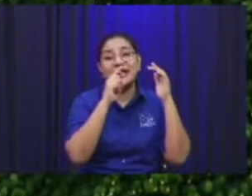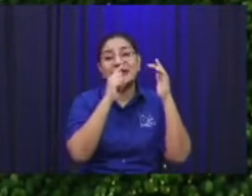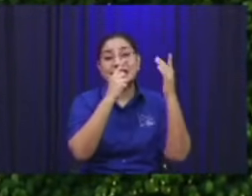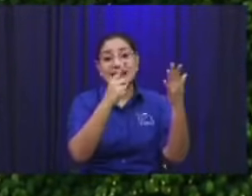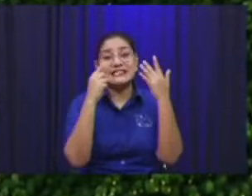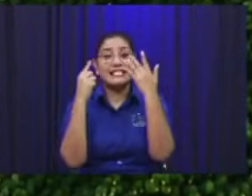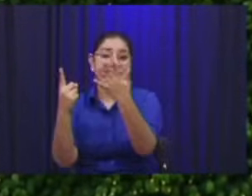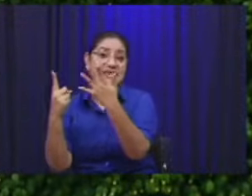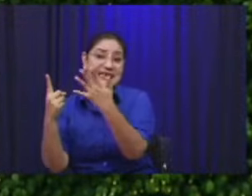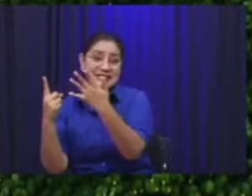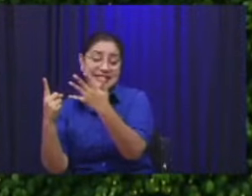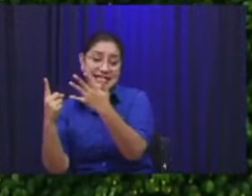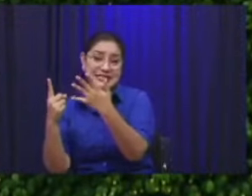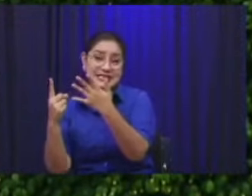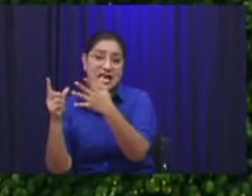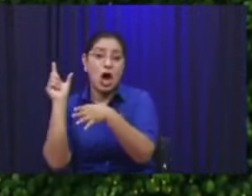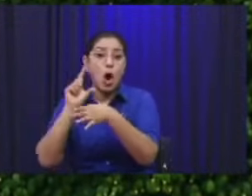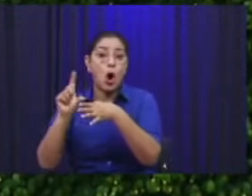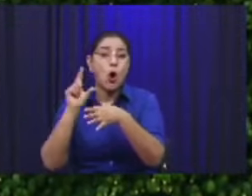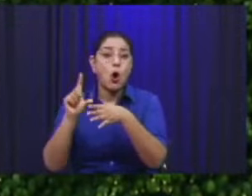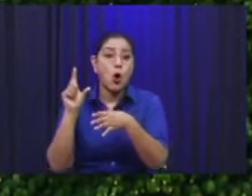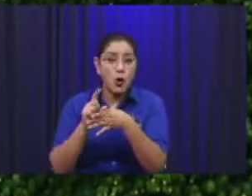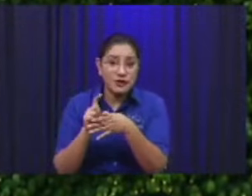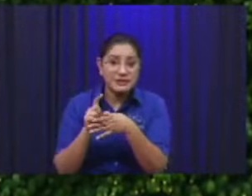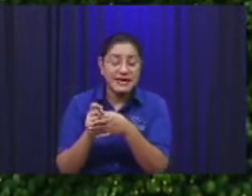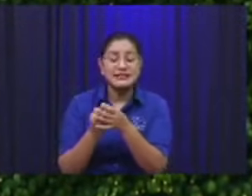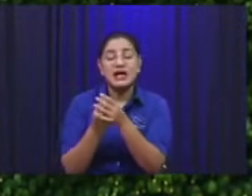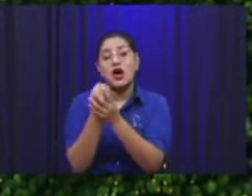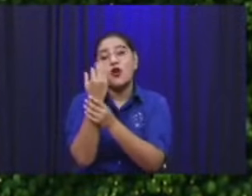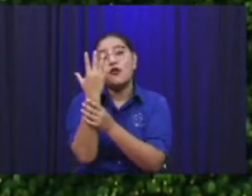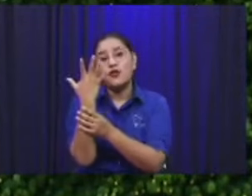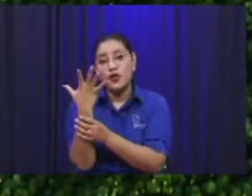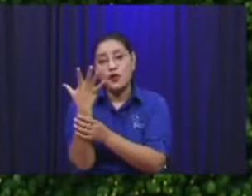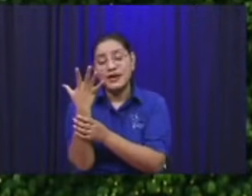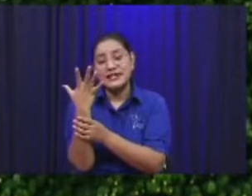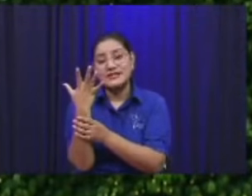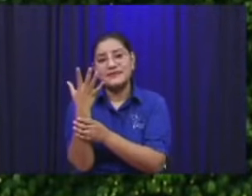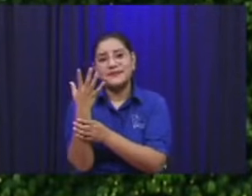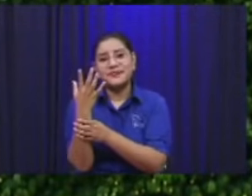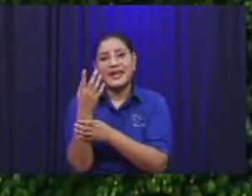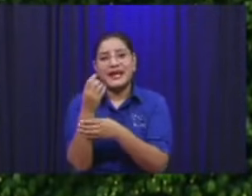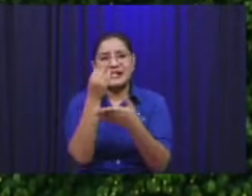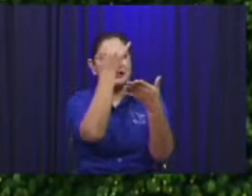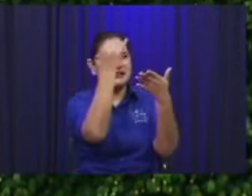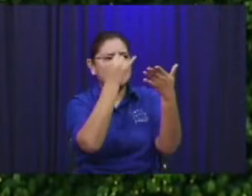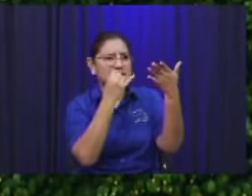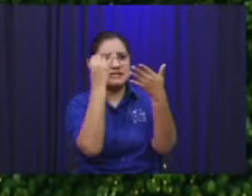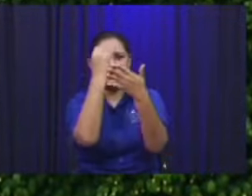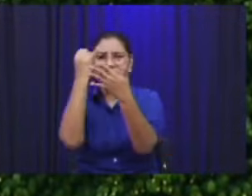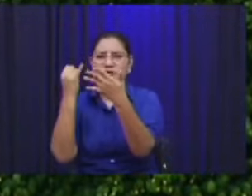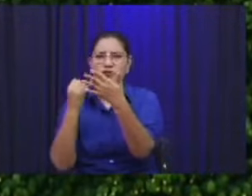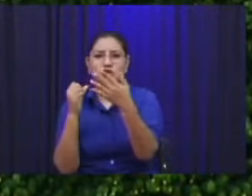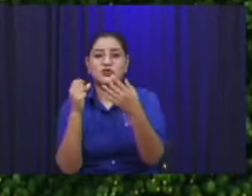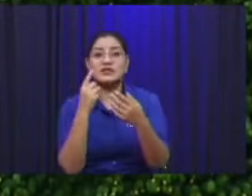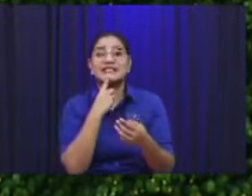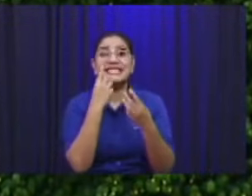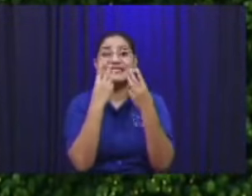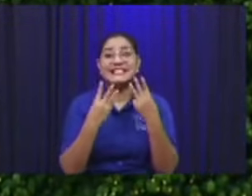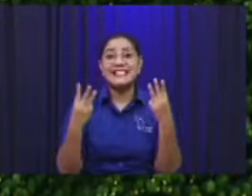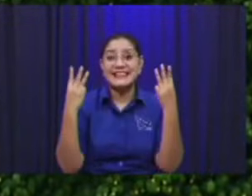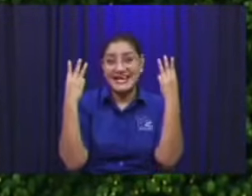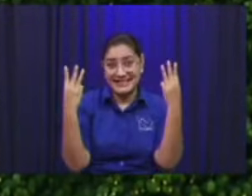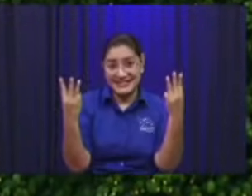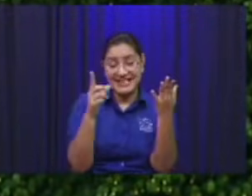flores y cálices tenía 66 figuritas el candelero son